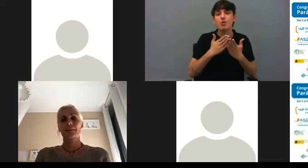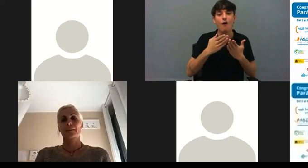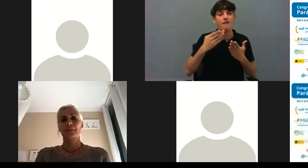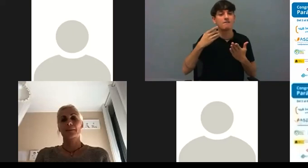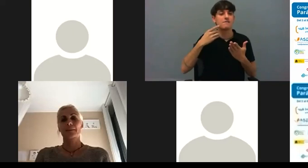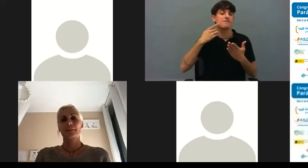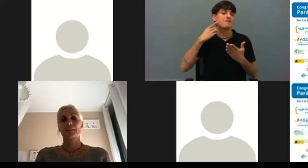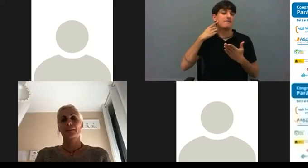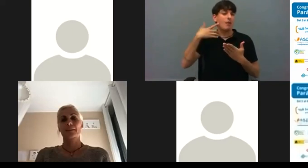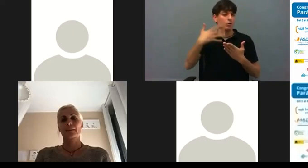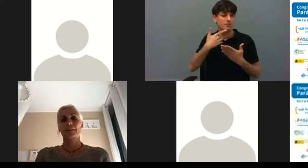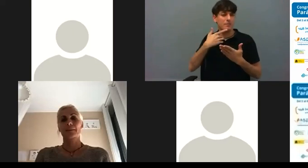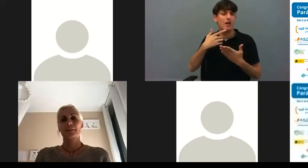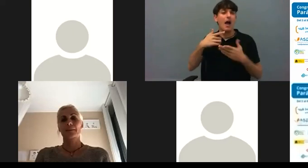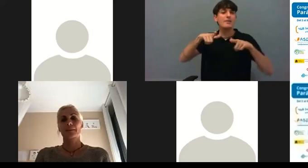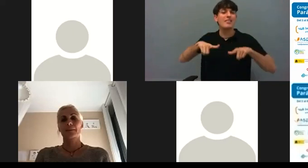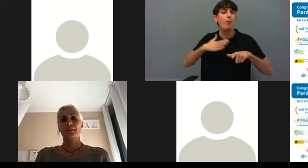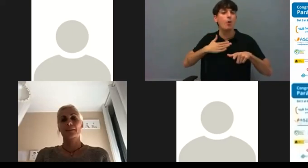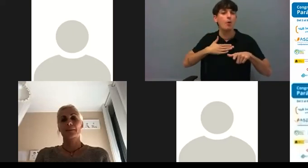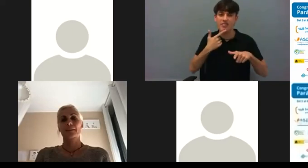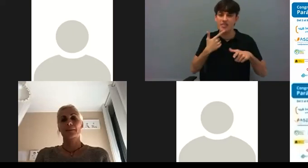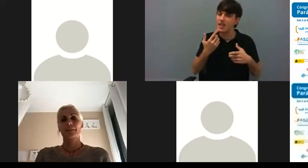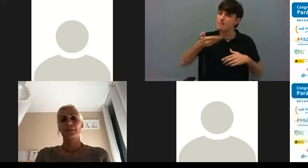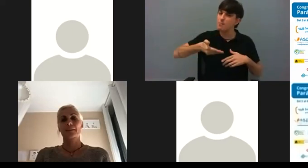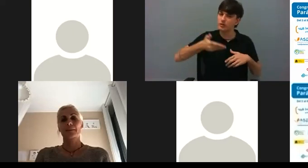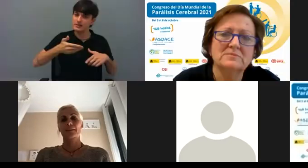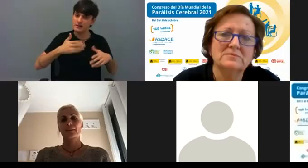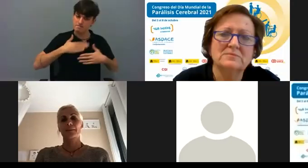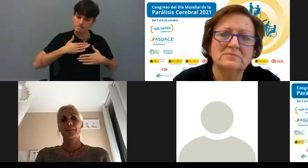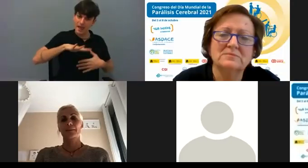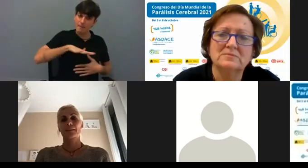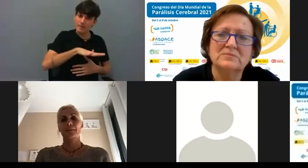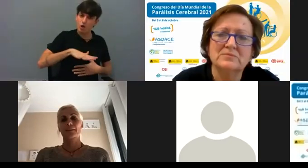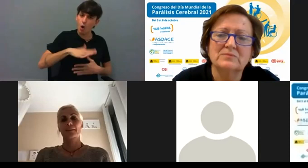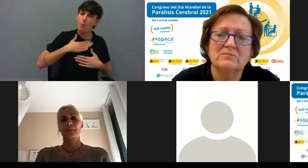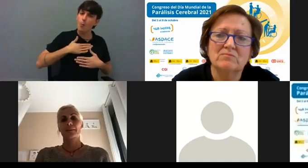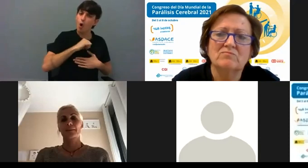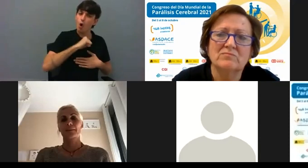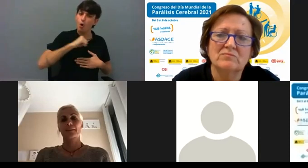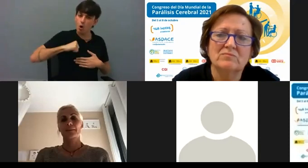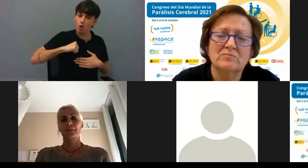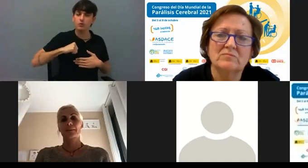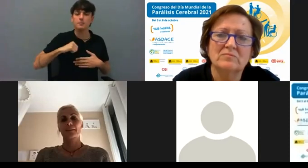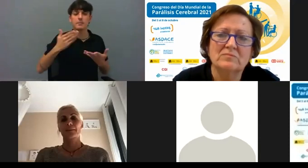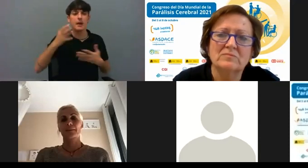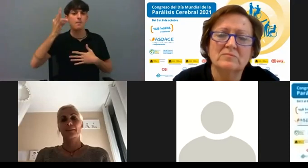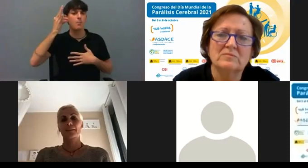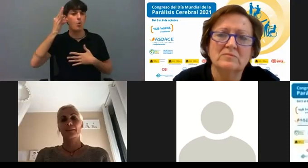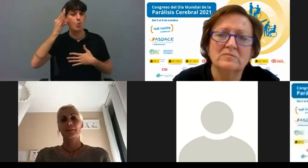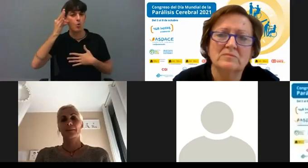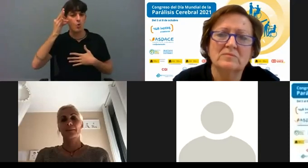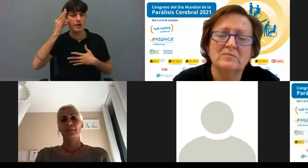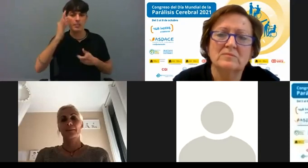unos ingresos propios, eso hace que las mujeres de alguna manera puedan tener herramientas para estar en una situación